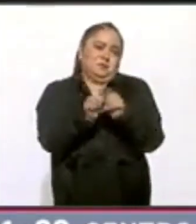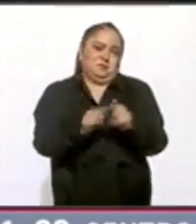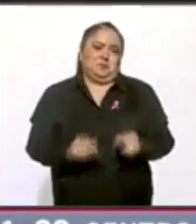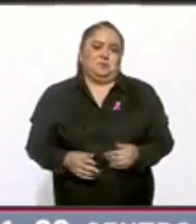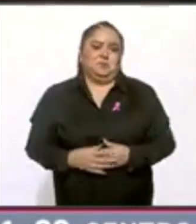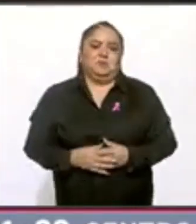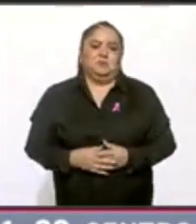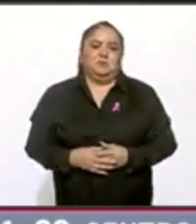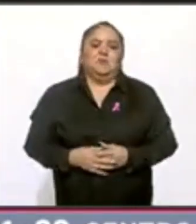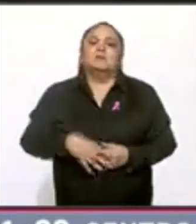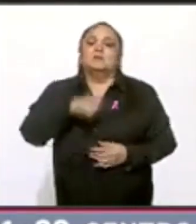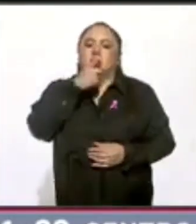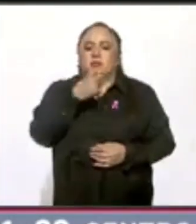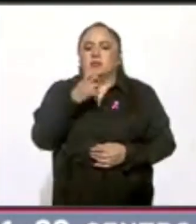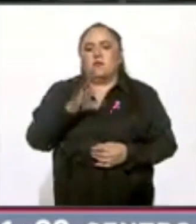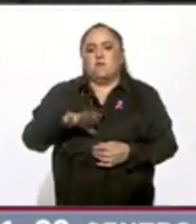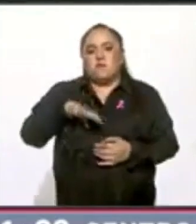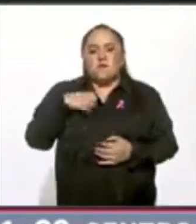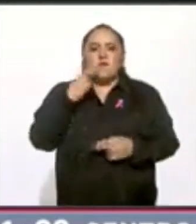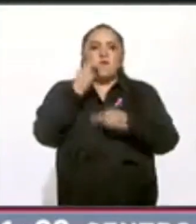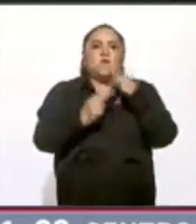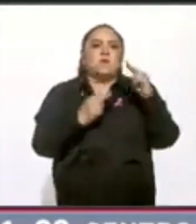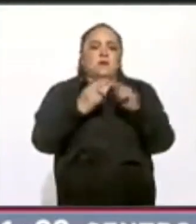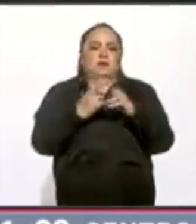Hicimos un esfuerzo y la hicimos universal.